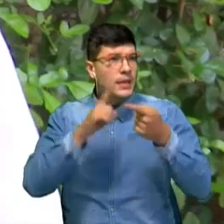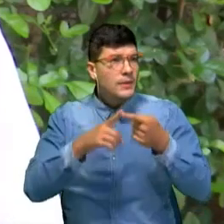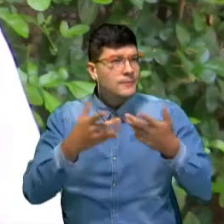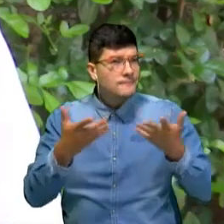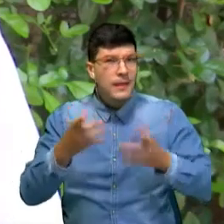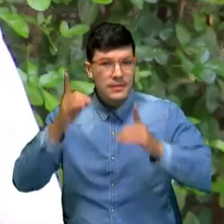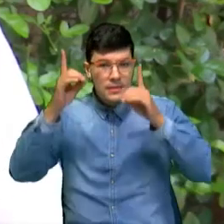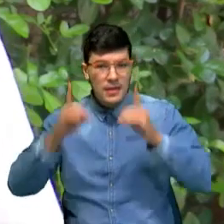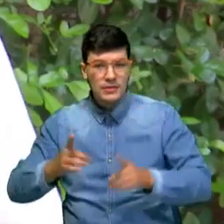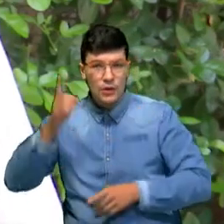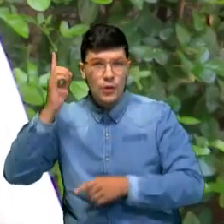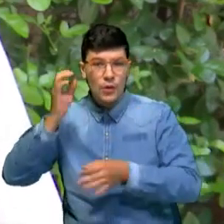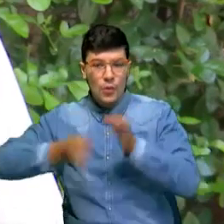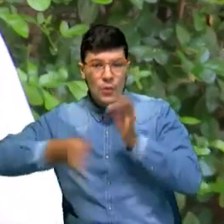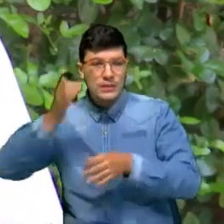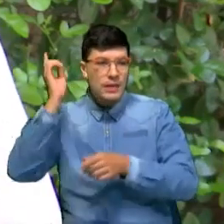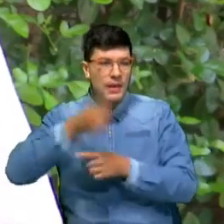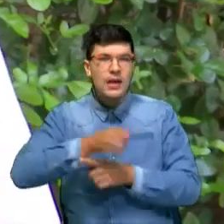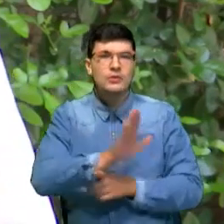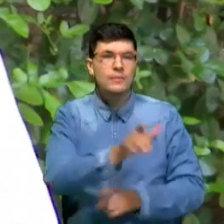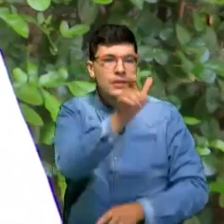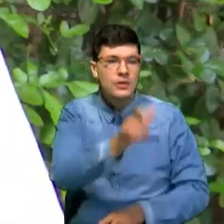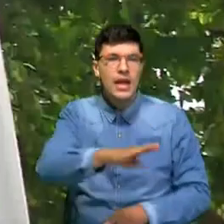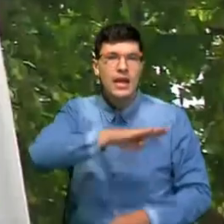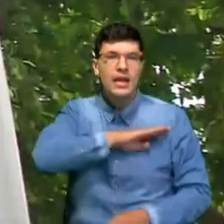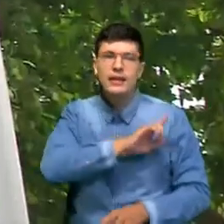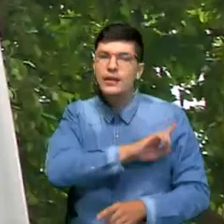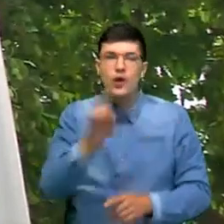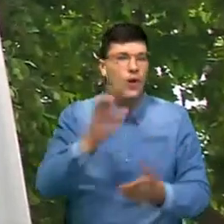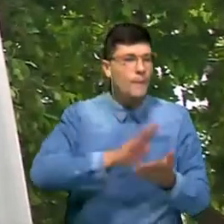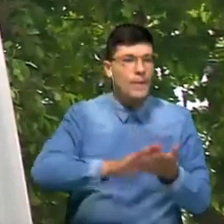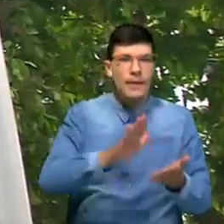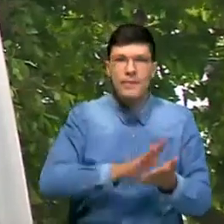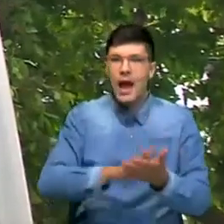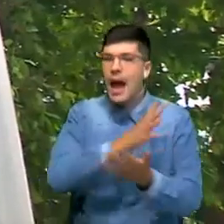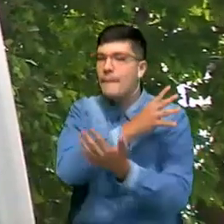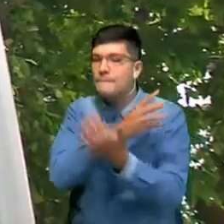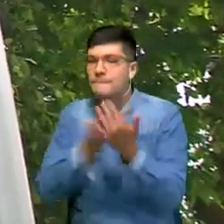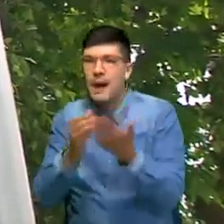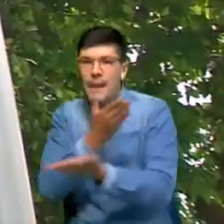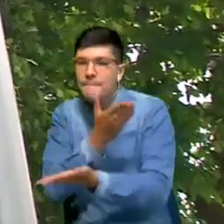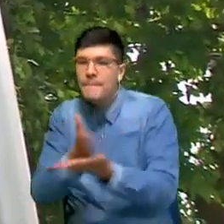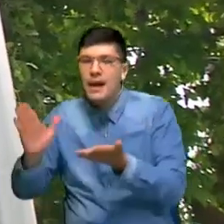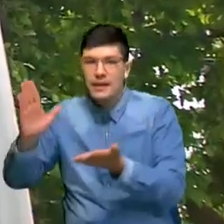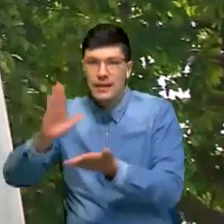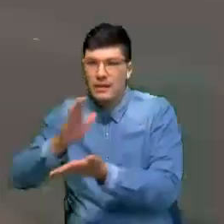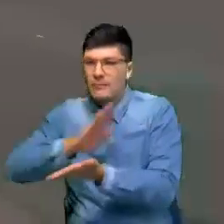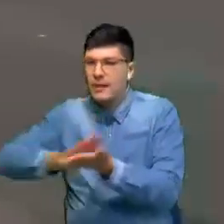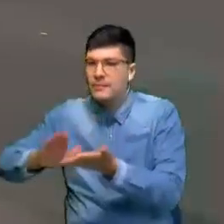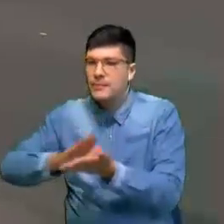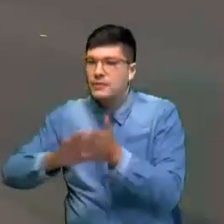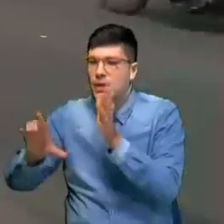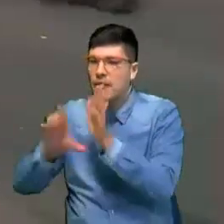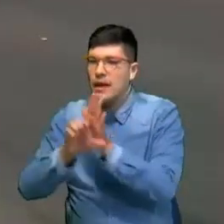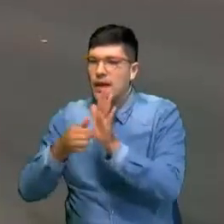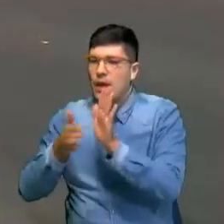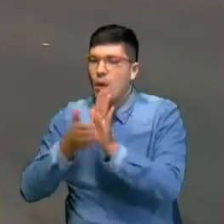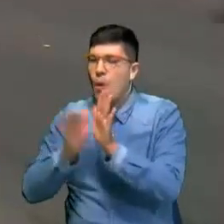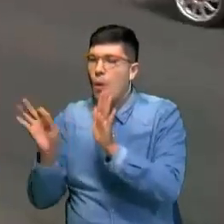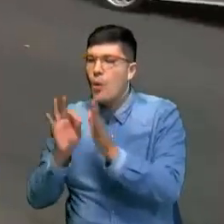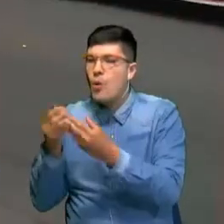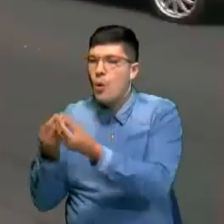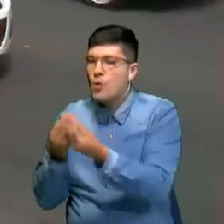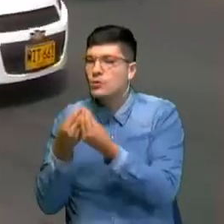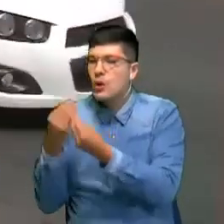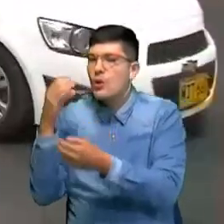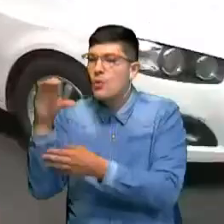toma la decisión es que el alcalde no estaba autorizado. Hicieron ese contrato por fuera de los términos de la autorización que le da la ley, que le daba el Consejo de Cúcuta, o